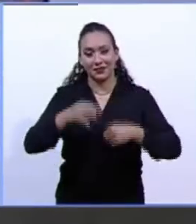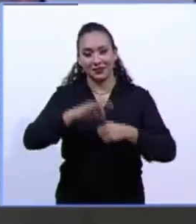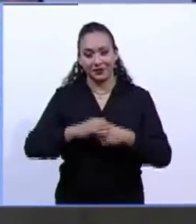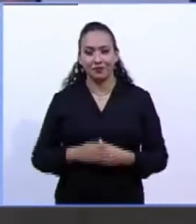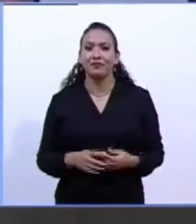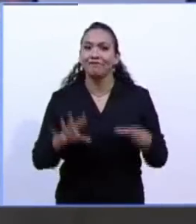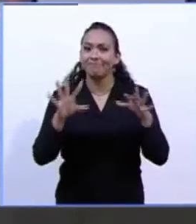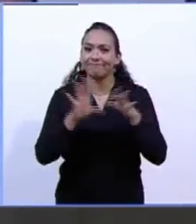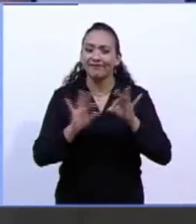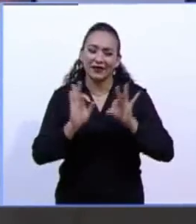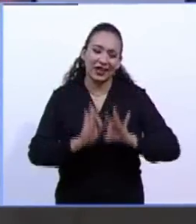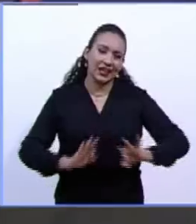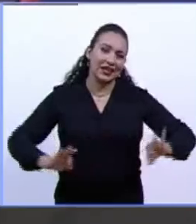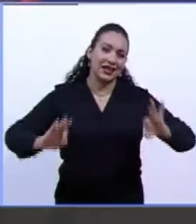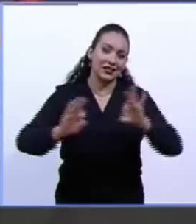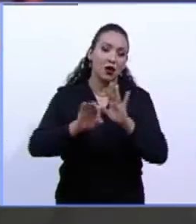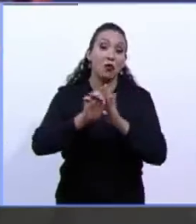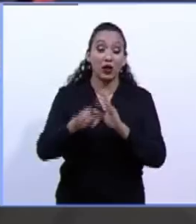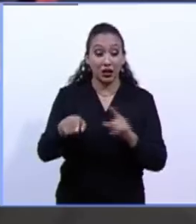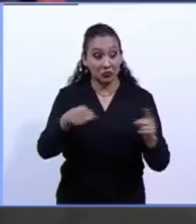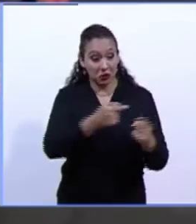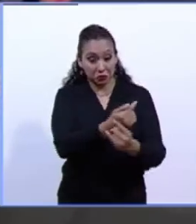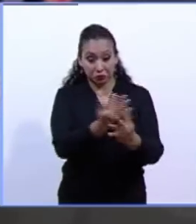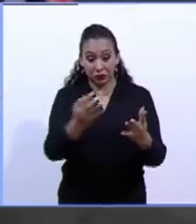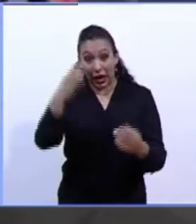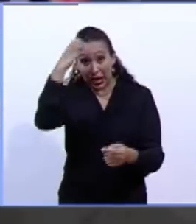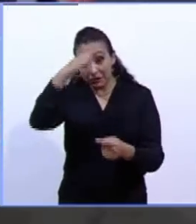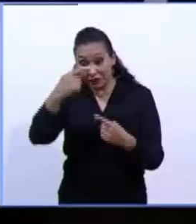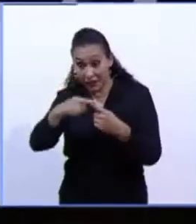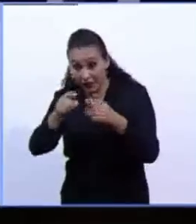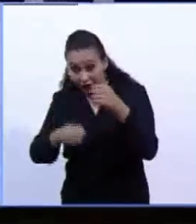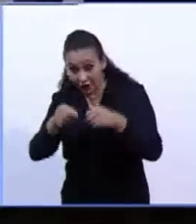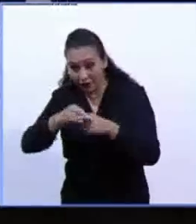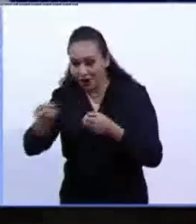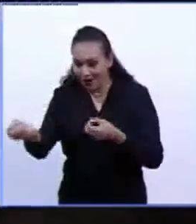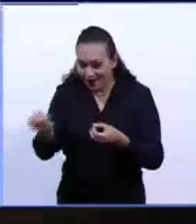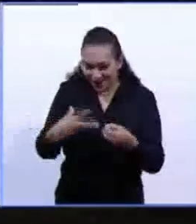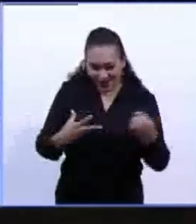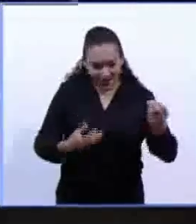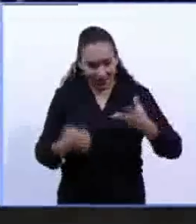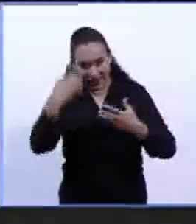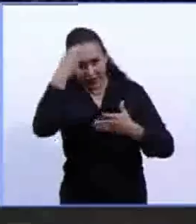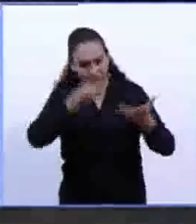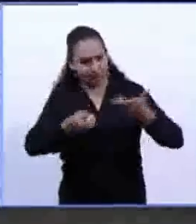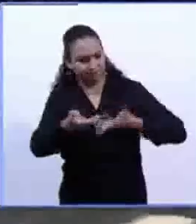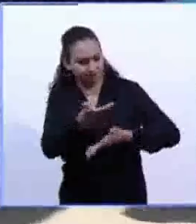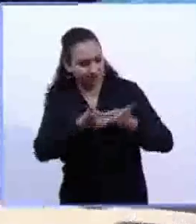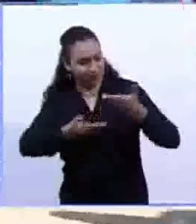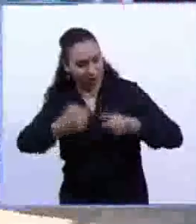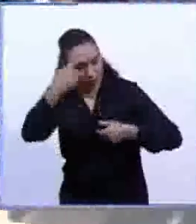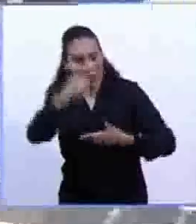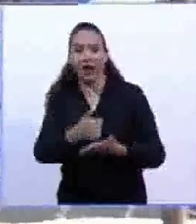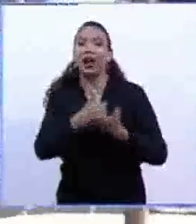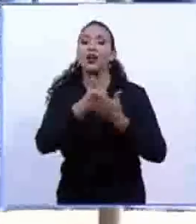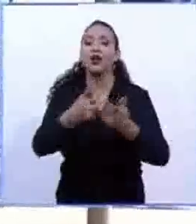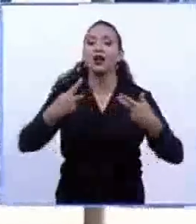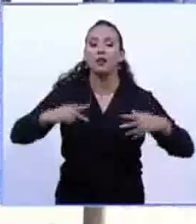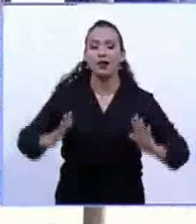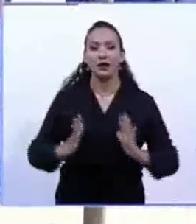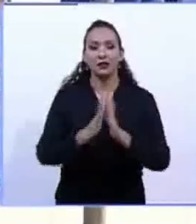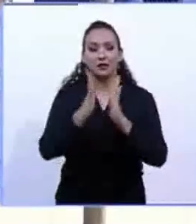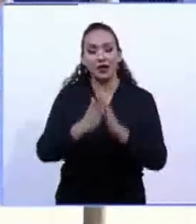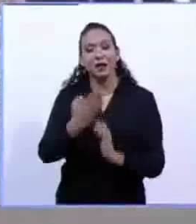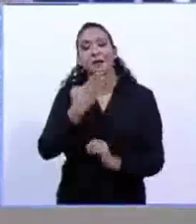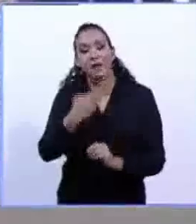Destacaron la importancia del intercambio de experiencias sobre temas electorales y democráticos para fomentar la participación informada